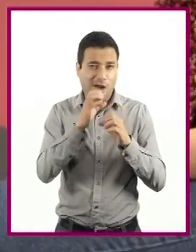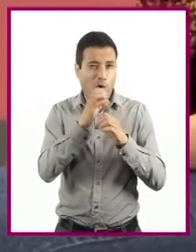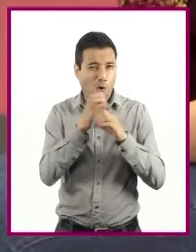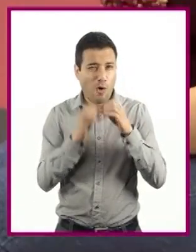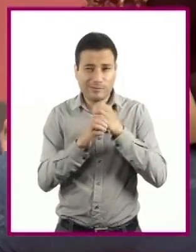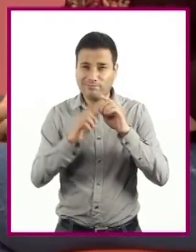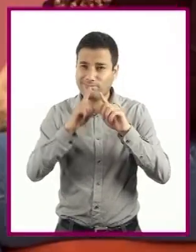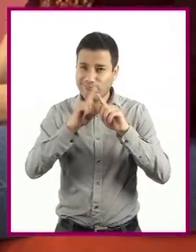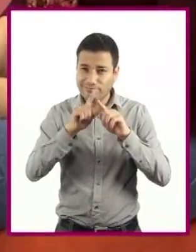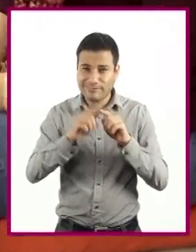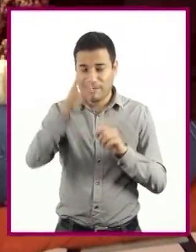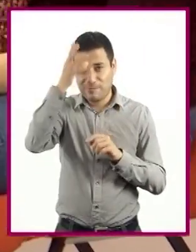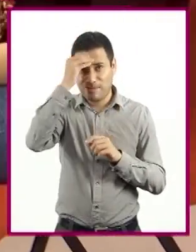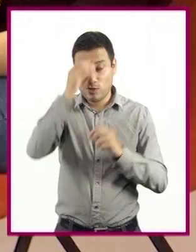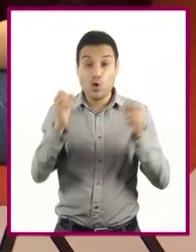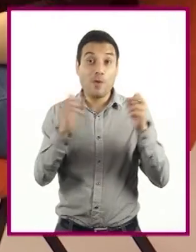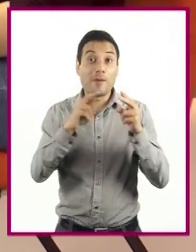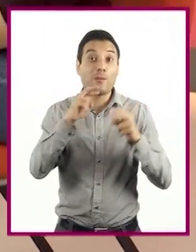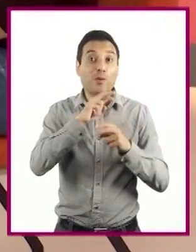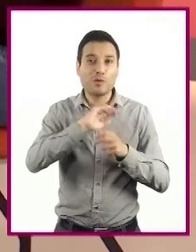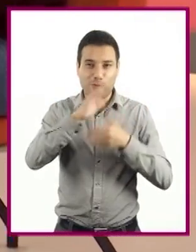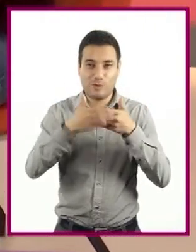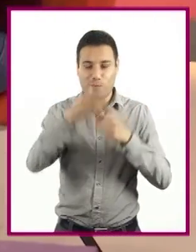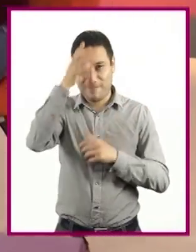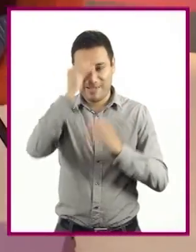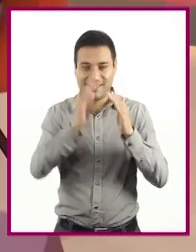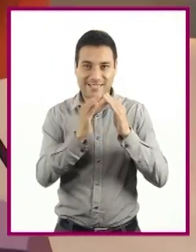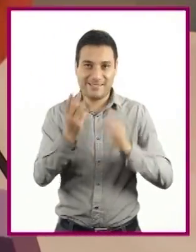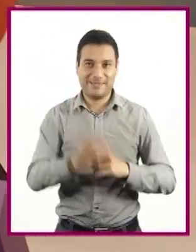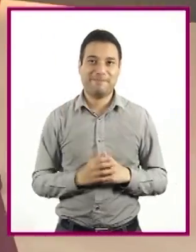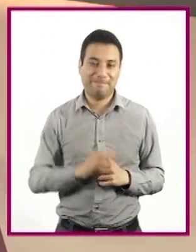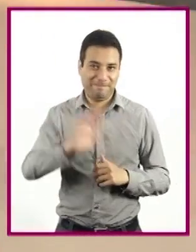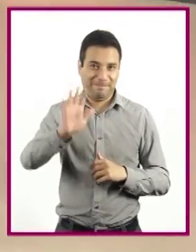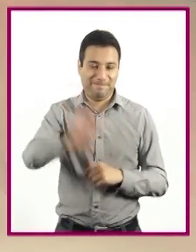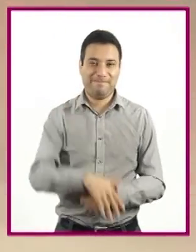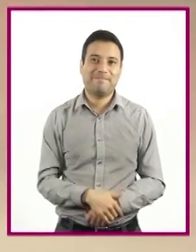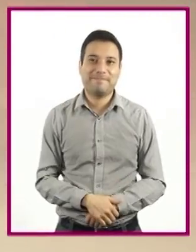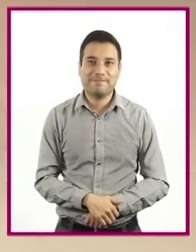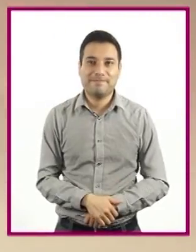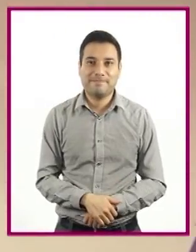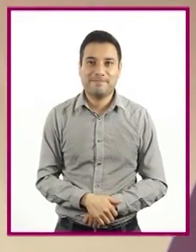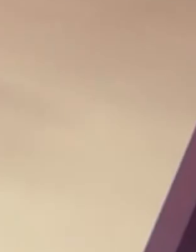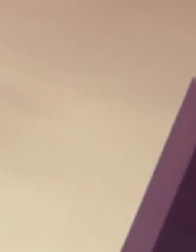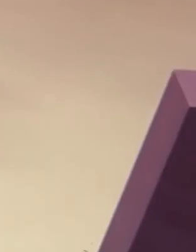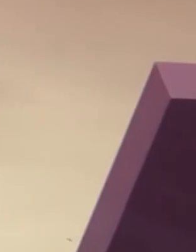y descubrir. Así que nos vemos pronto aquí en Aprende en Casa 3. ¡Hasta la próxima!